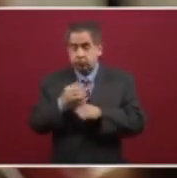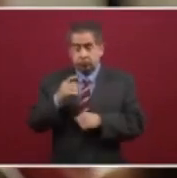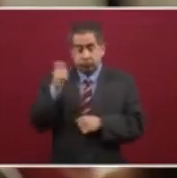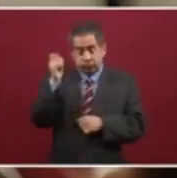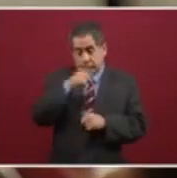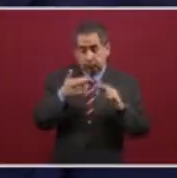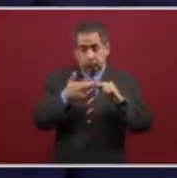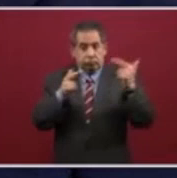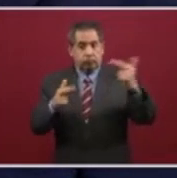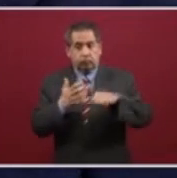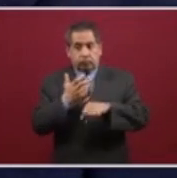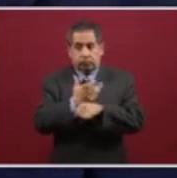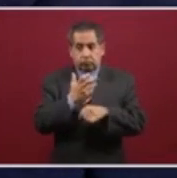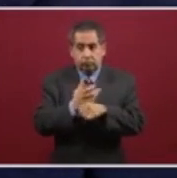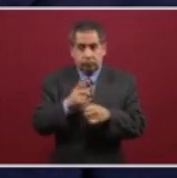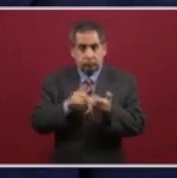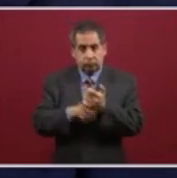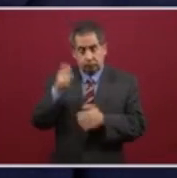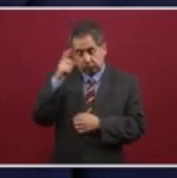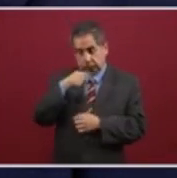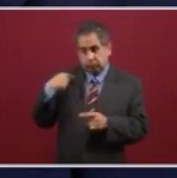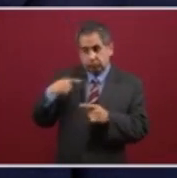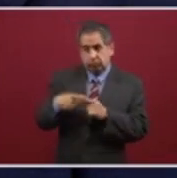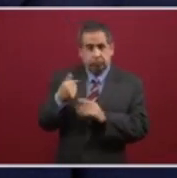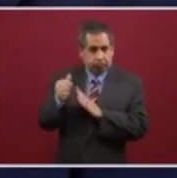creo que es el momento más difícil en lo que va del sexenio.